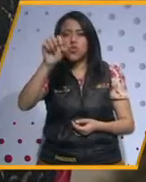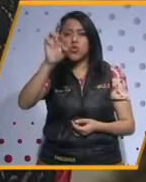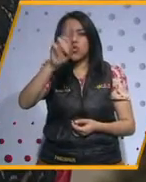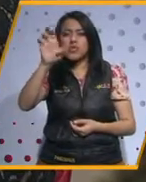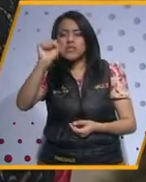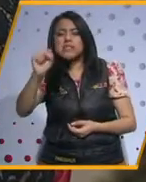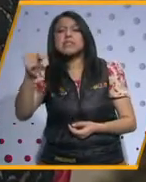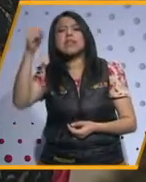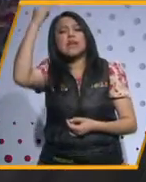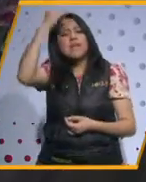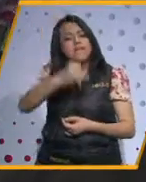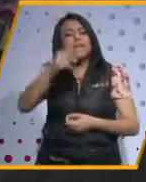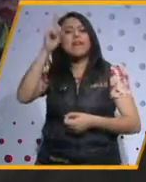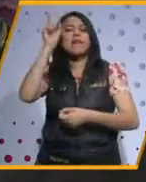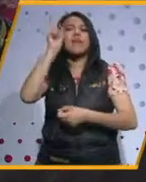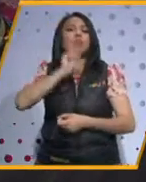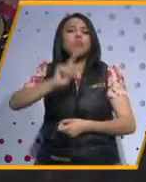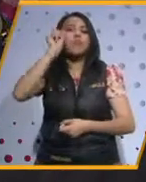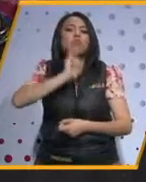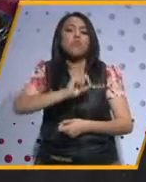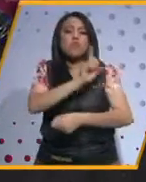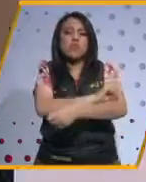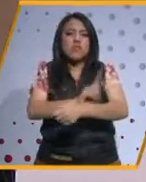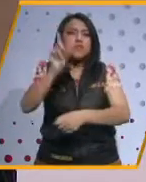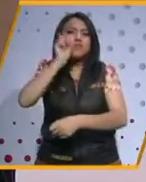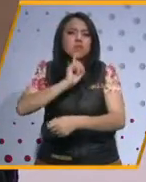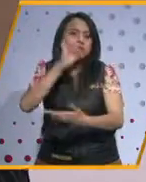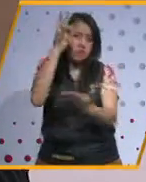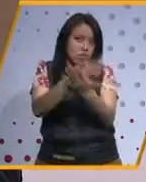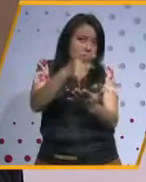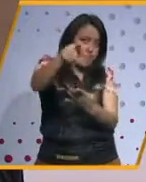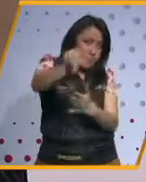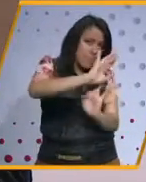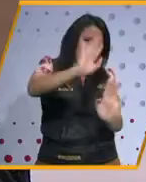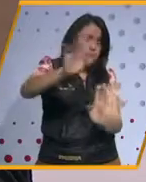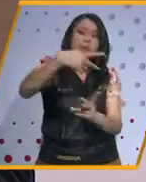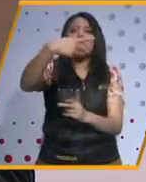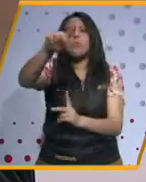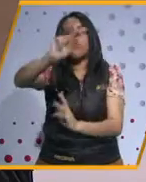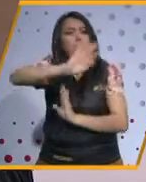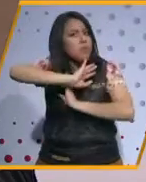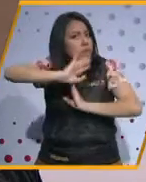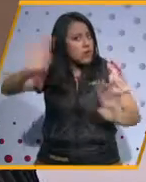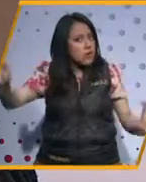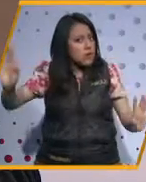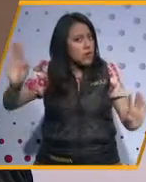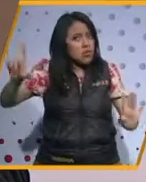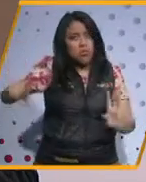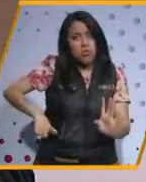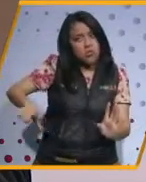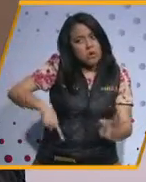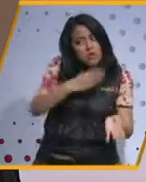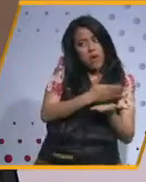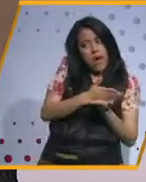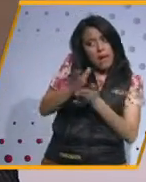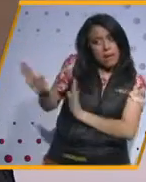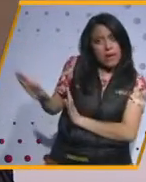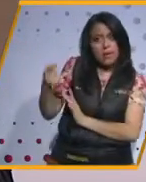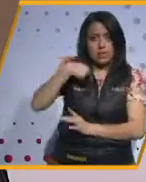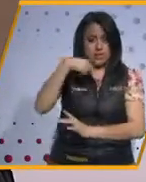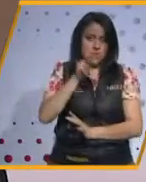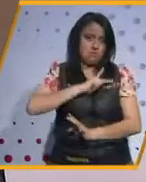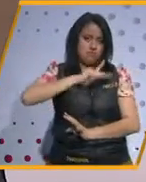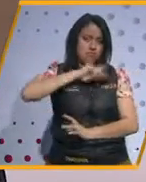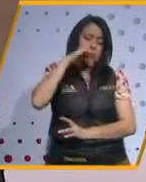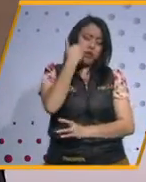para, antes de que me empiecen a dar guerra por el Twitter, es en carácter personal, o sea, traducido en castellano. Cada uno hizo aquí su ronchita, pusieron botecitos,